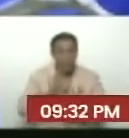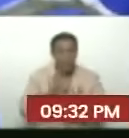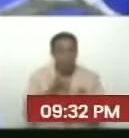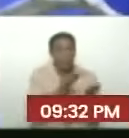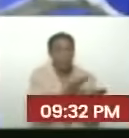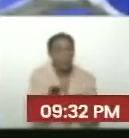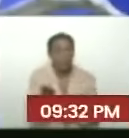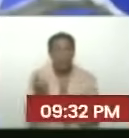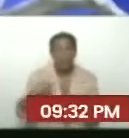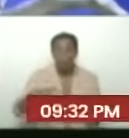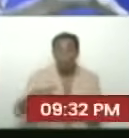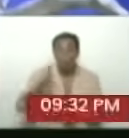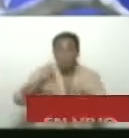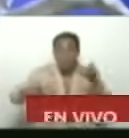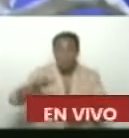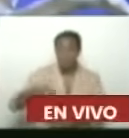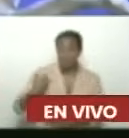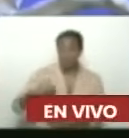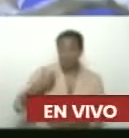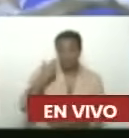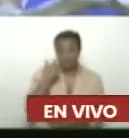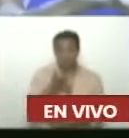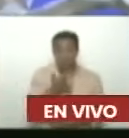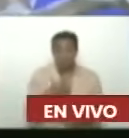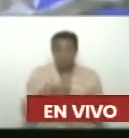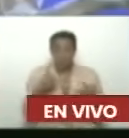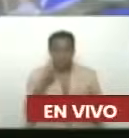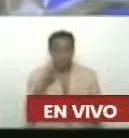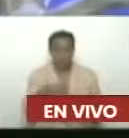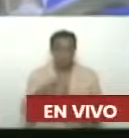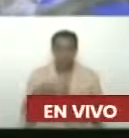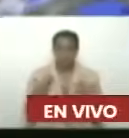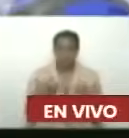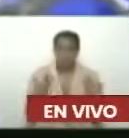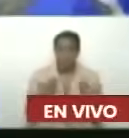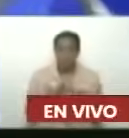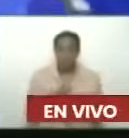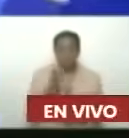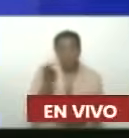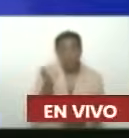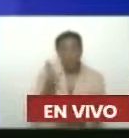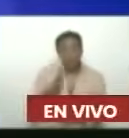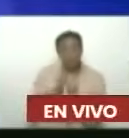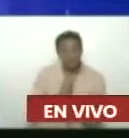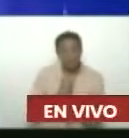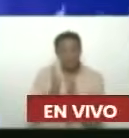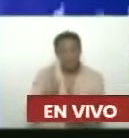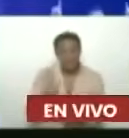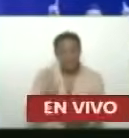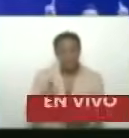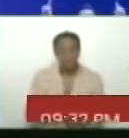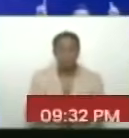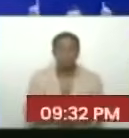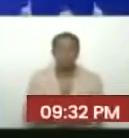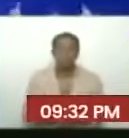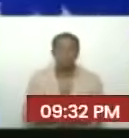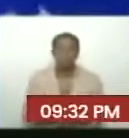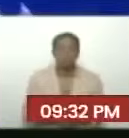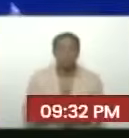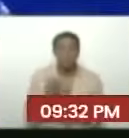unos invitados argentinos que se van a alegrar mucho con esta escultura que hizo Josué Benjamín.